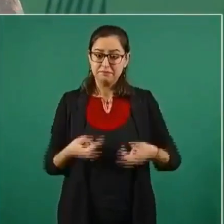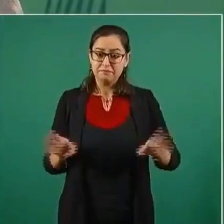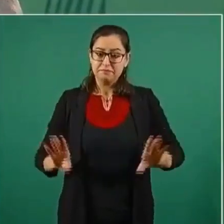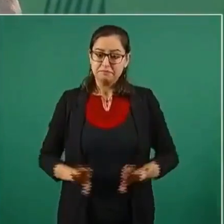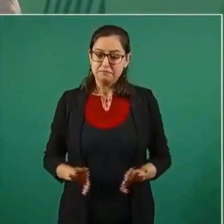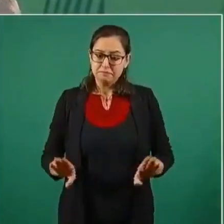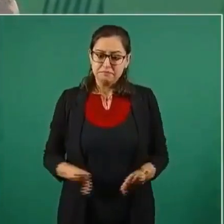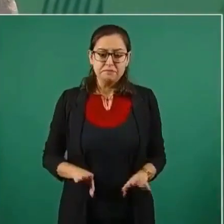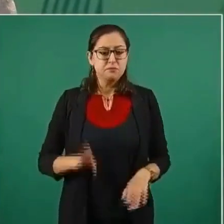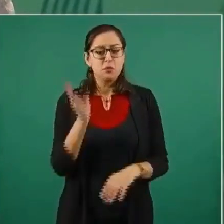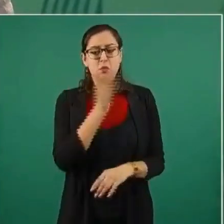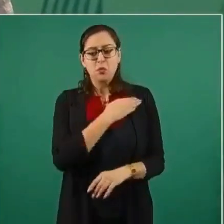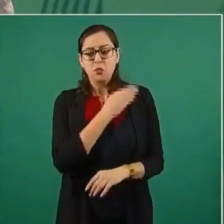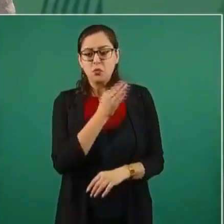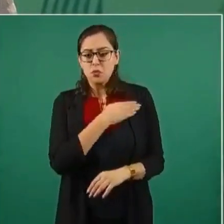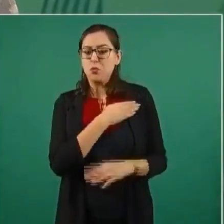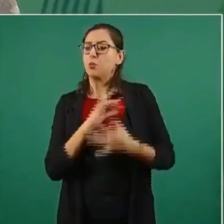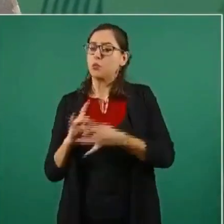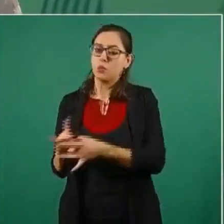fraternos,